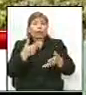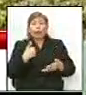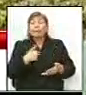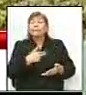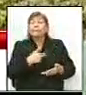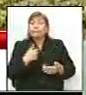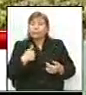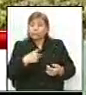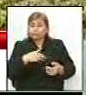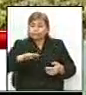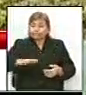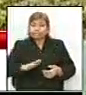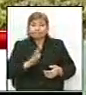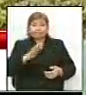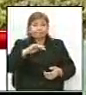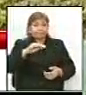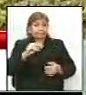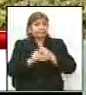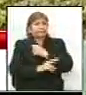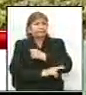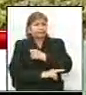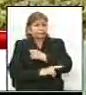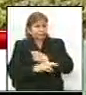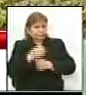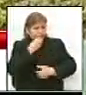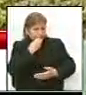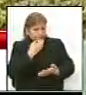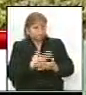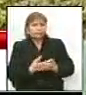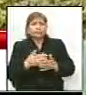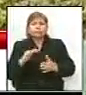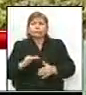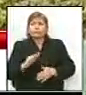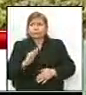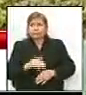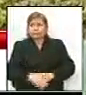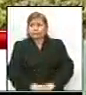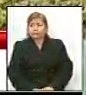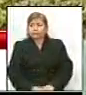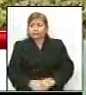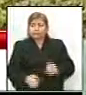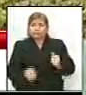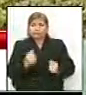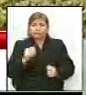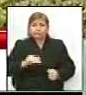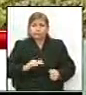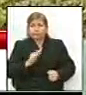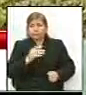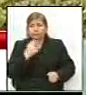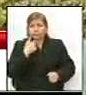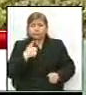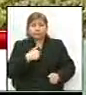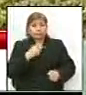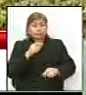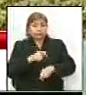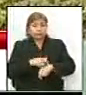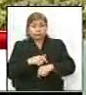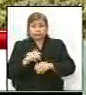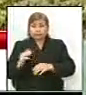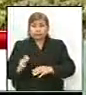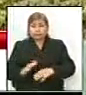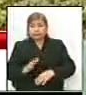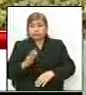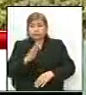vías nacionales tienen que estar bien adecuados como para transportar, hermanos. Yo creo que de esa manera